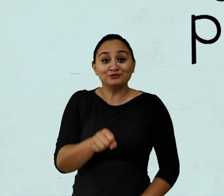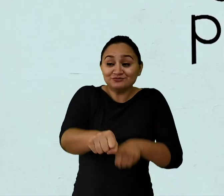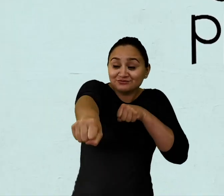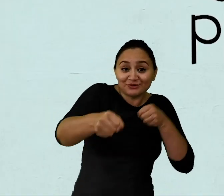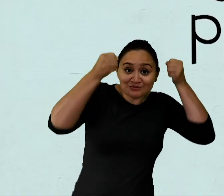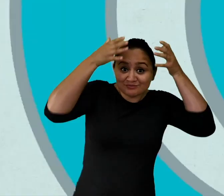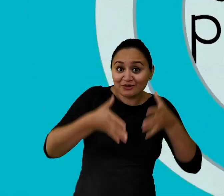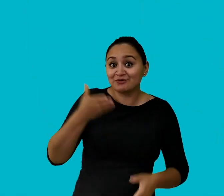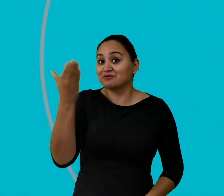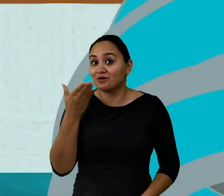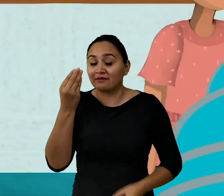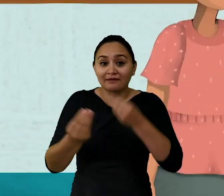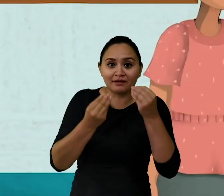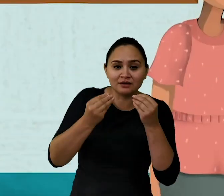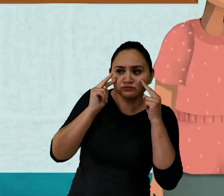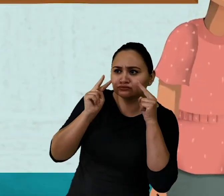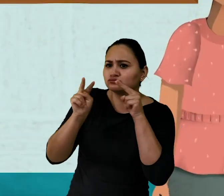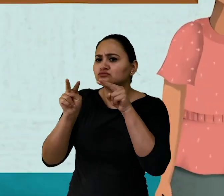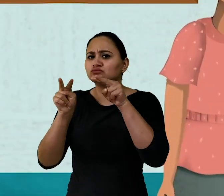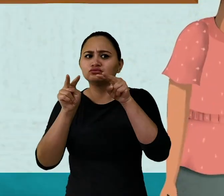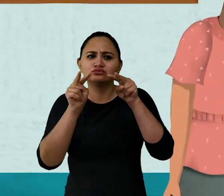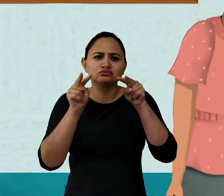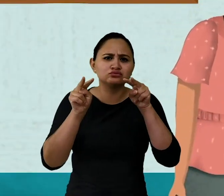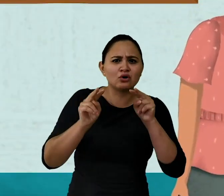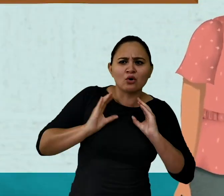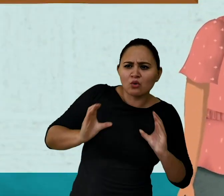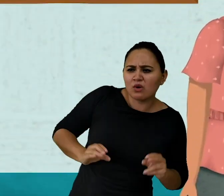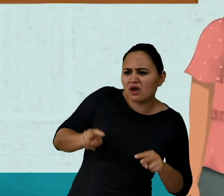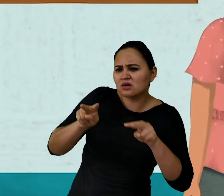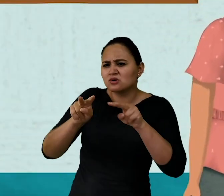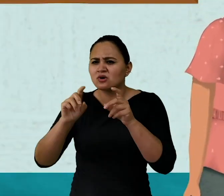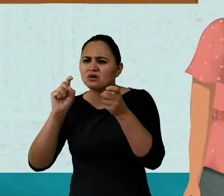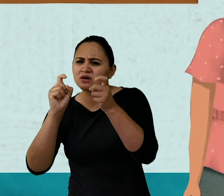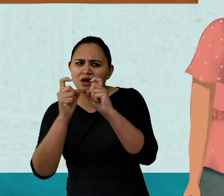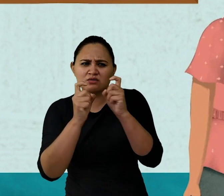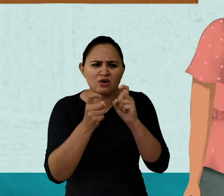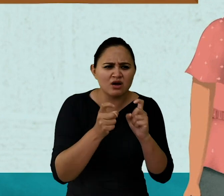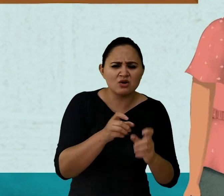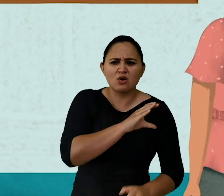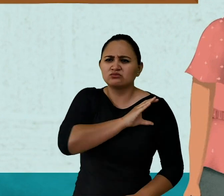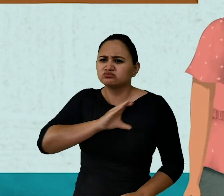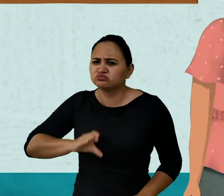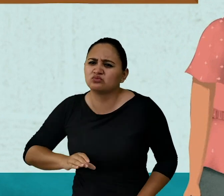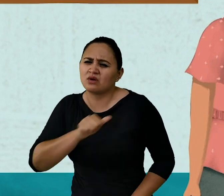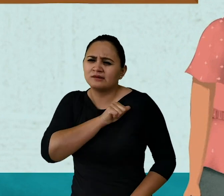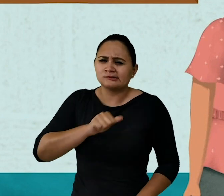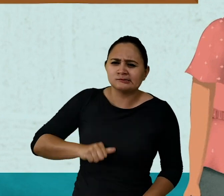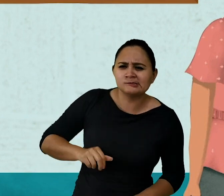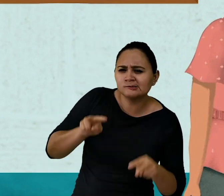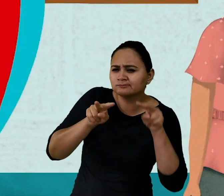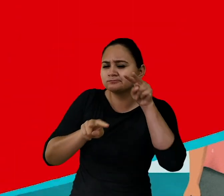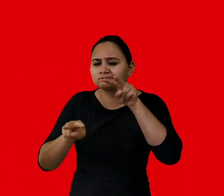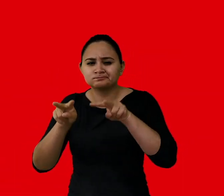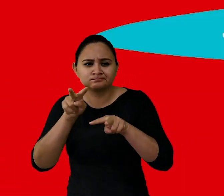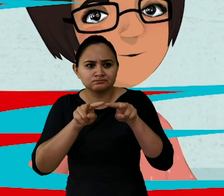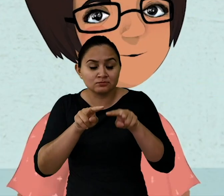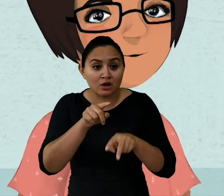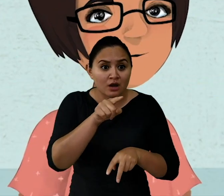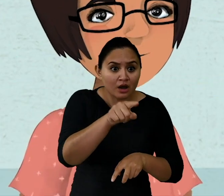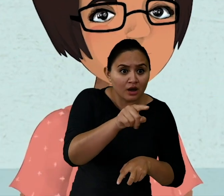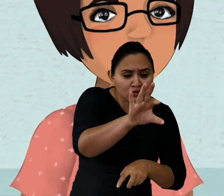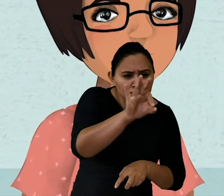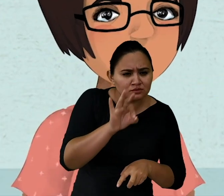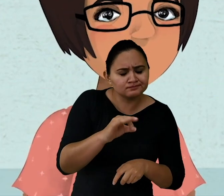Para ser un superprofe, debes estar atento a los cambios físicos, emocionales o de comportamiento de tus estudiantes. Si